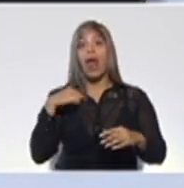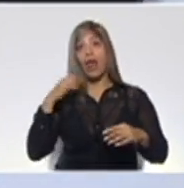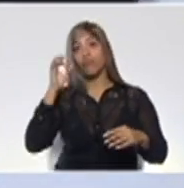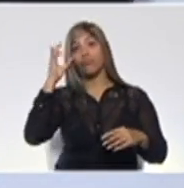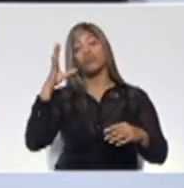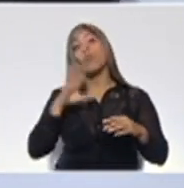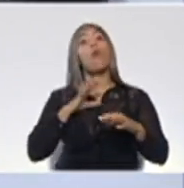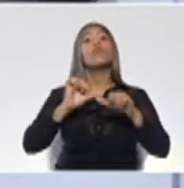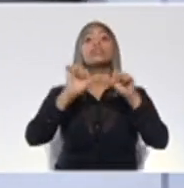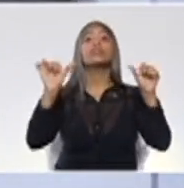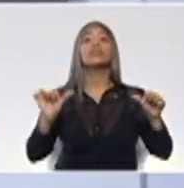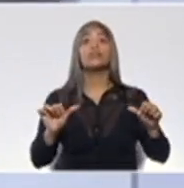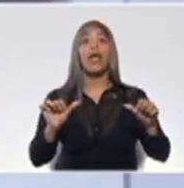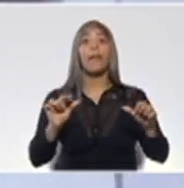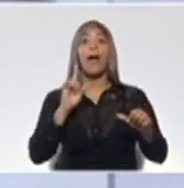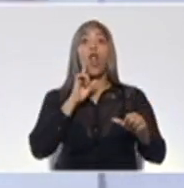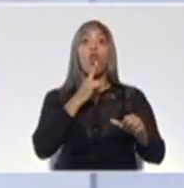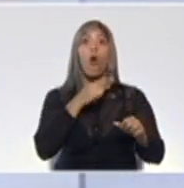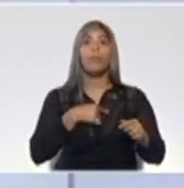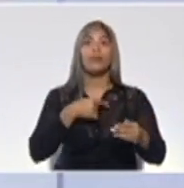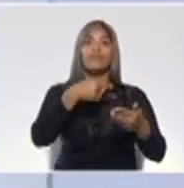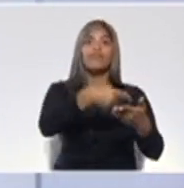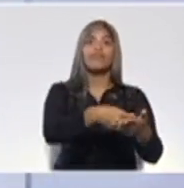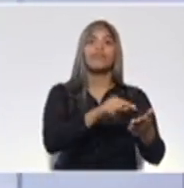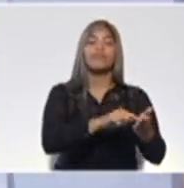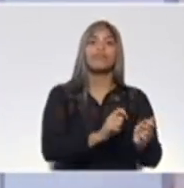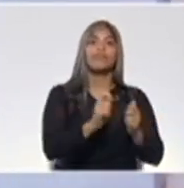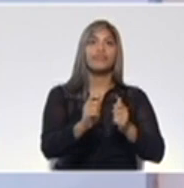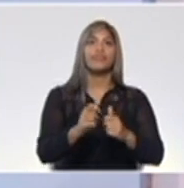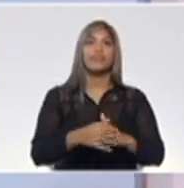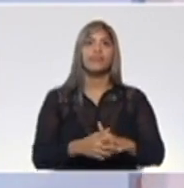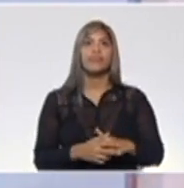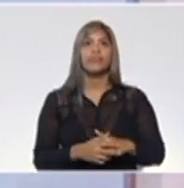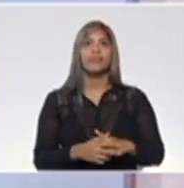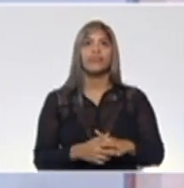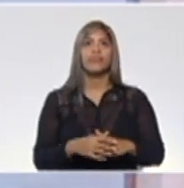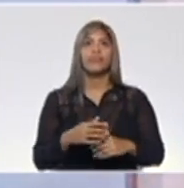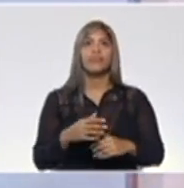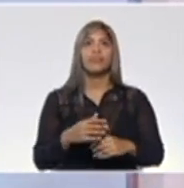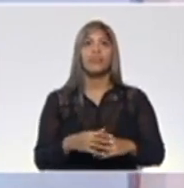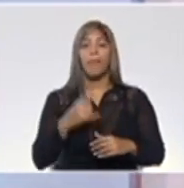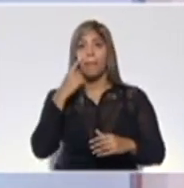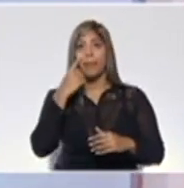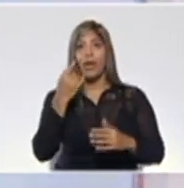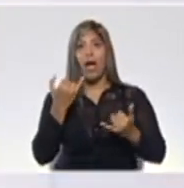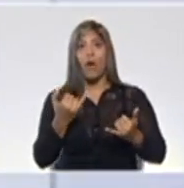que lleva su nombre. En este momento van a observar mi mano izquierda.